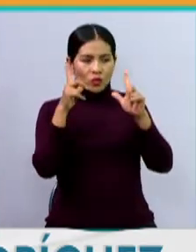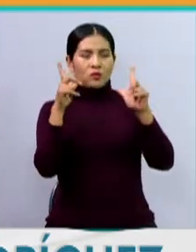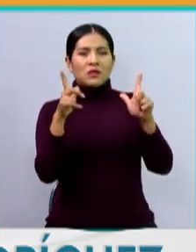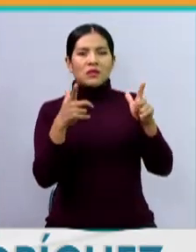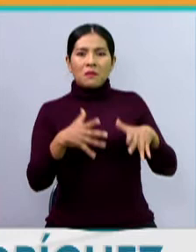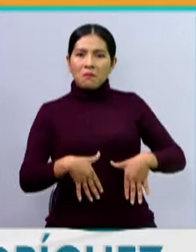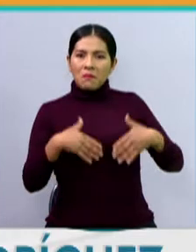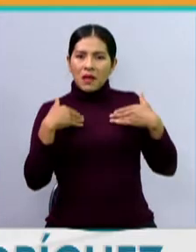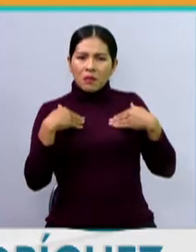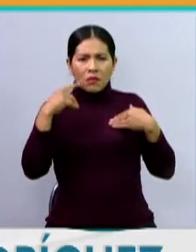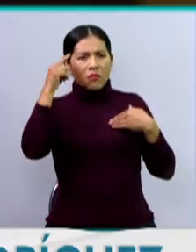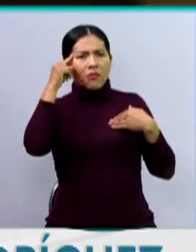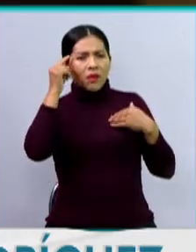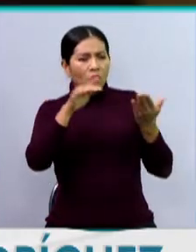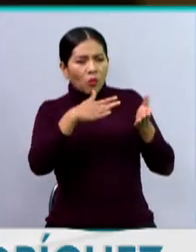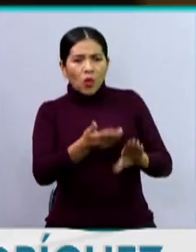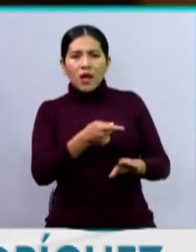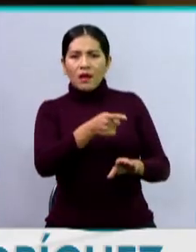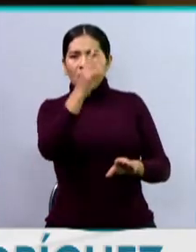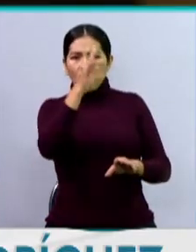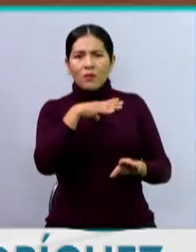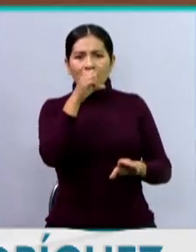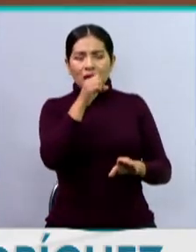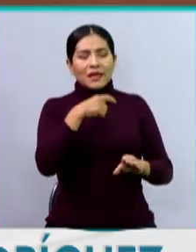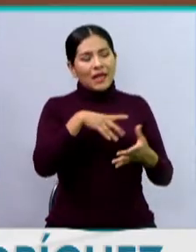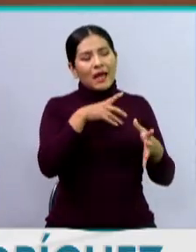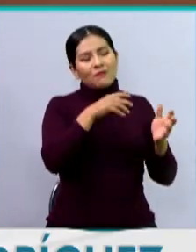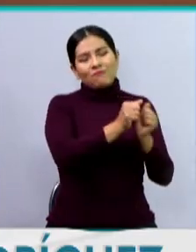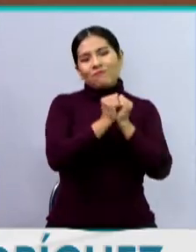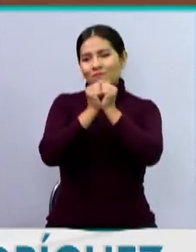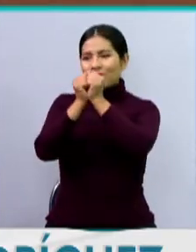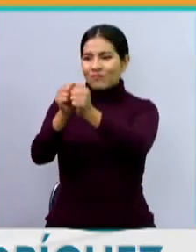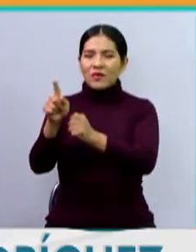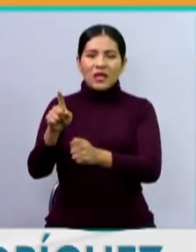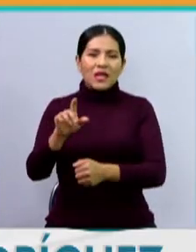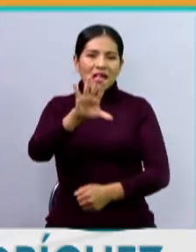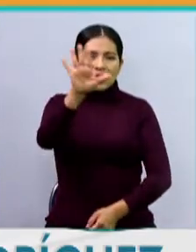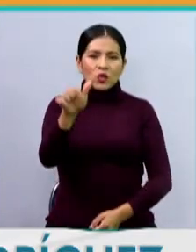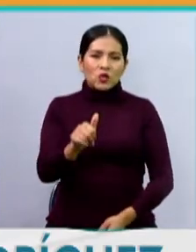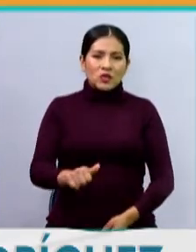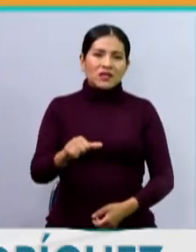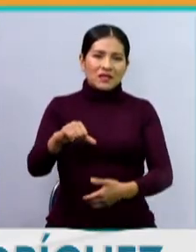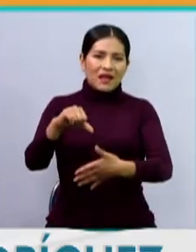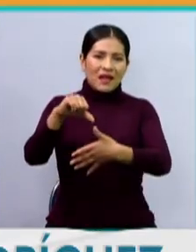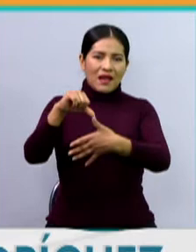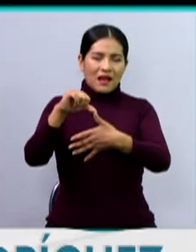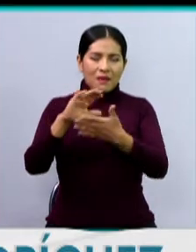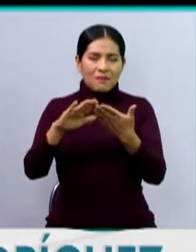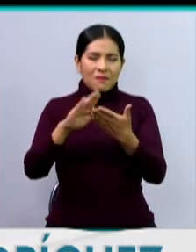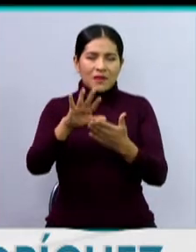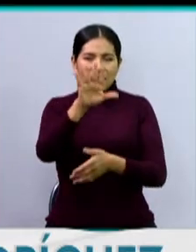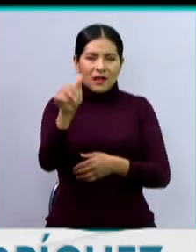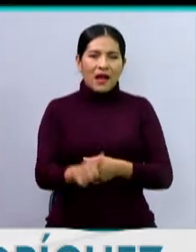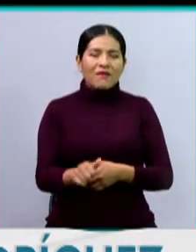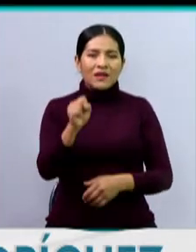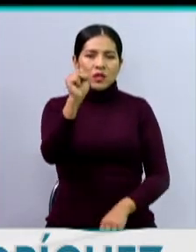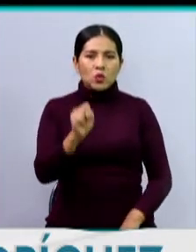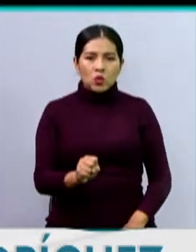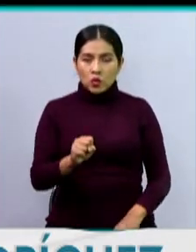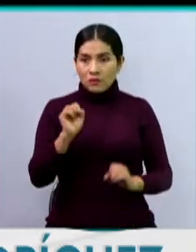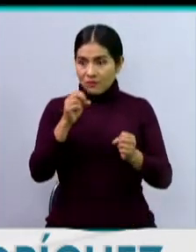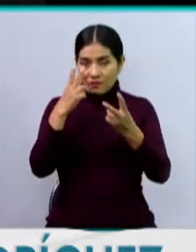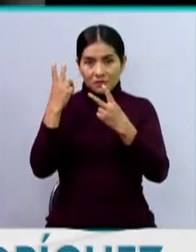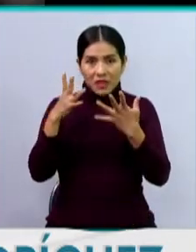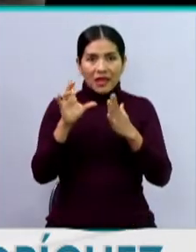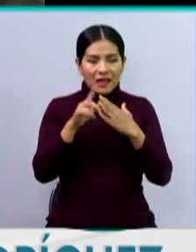está vivo y de cómo va a Sudáfrica a dar un concierto enterándose de que era toda una celebridad, lo pueden ver a detalle en el